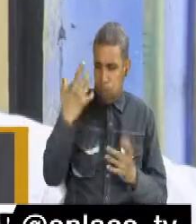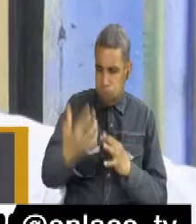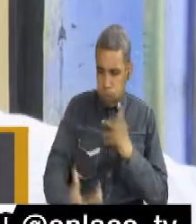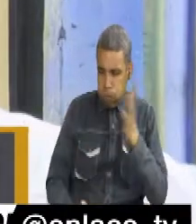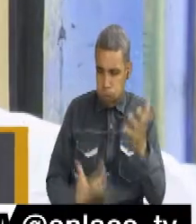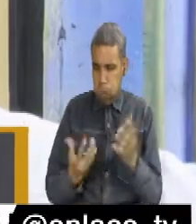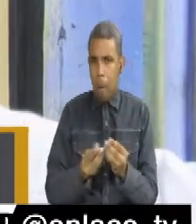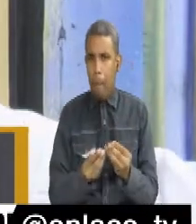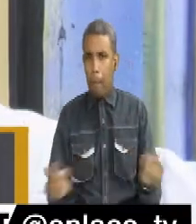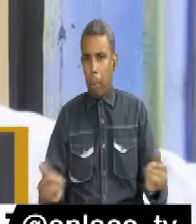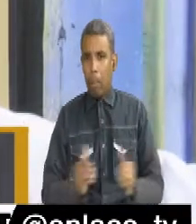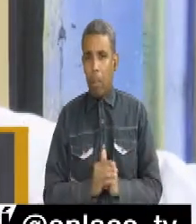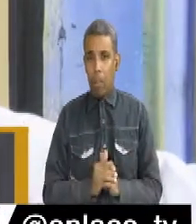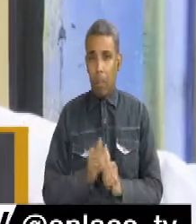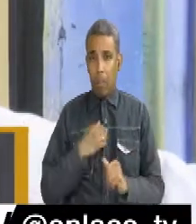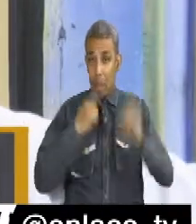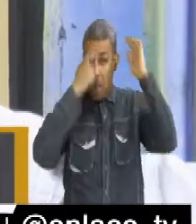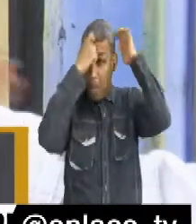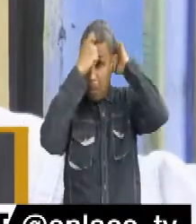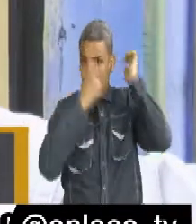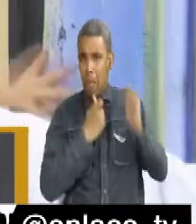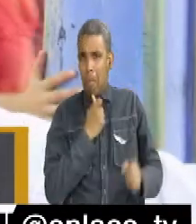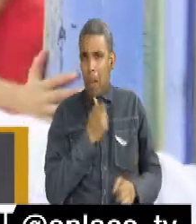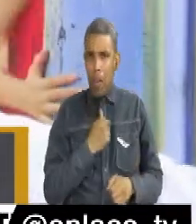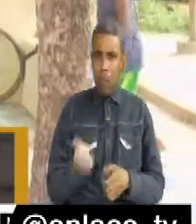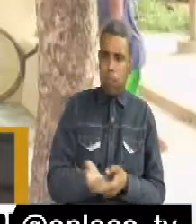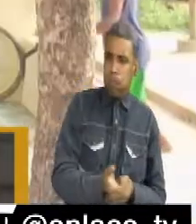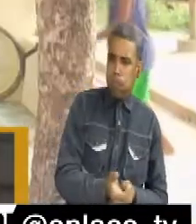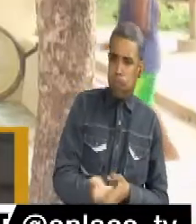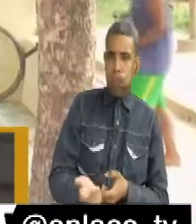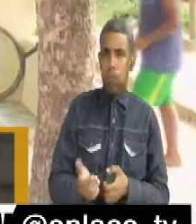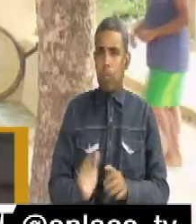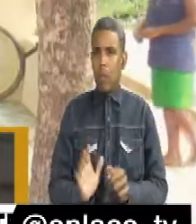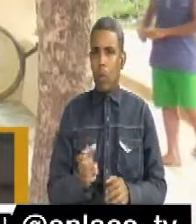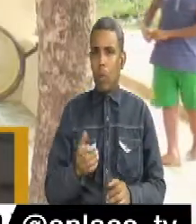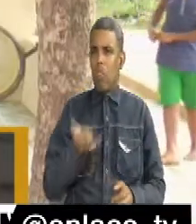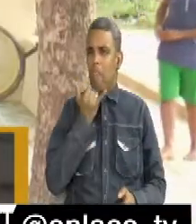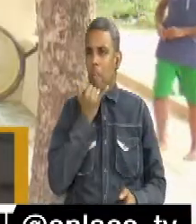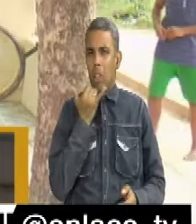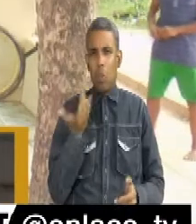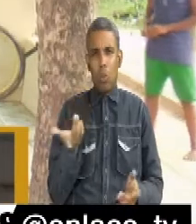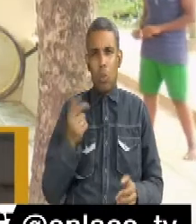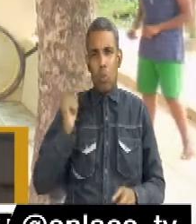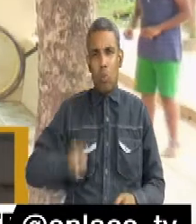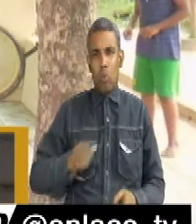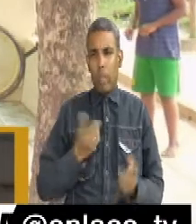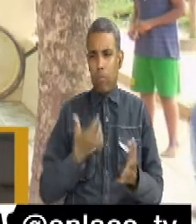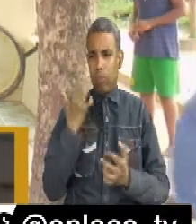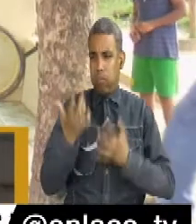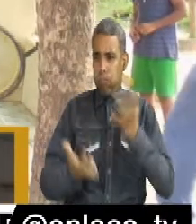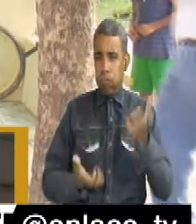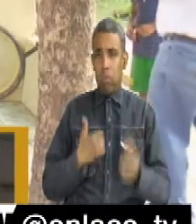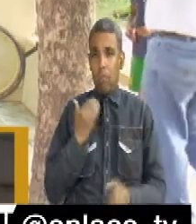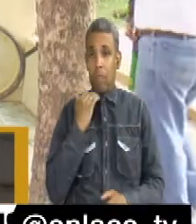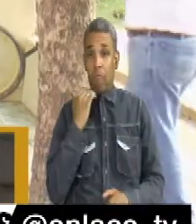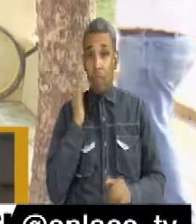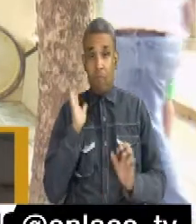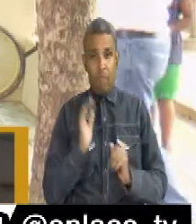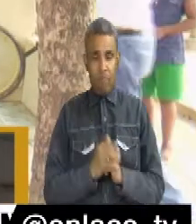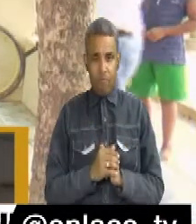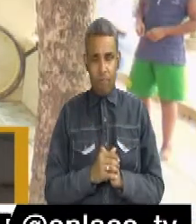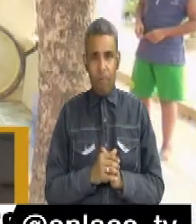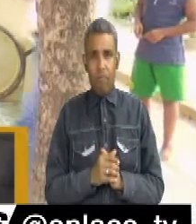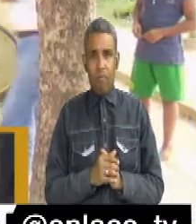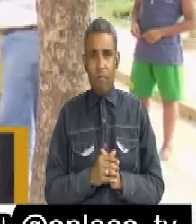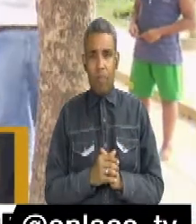ellos no dijeron que había originado el incendio. La familia damnificada indagó por un seguro de la empresa de gases, pero le manifestaron que